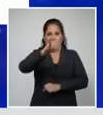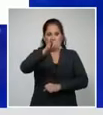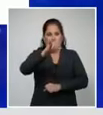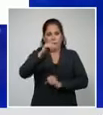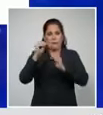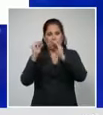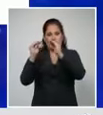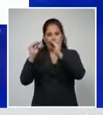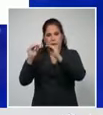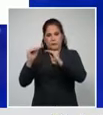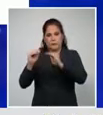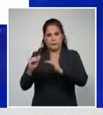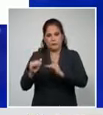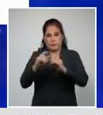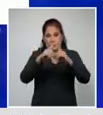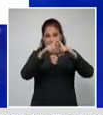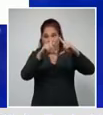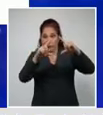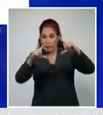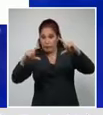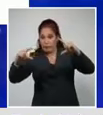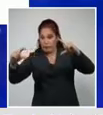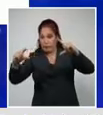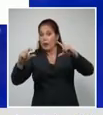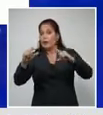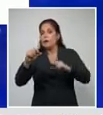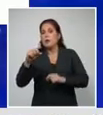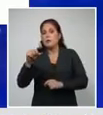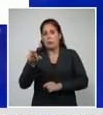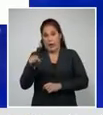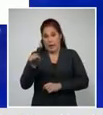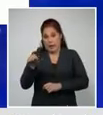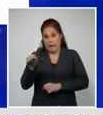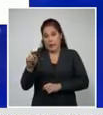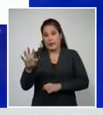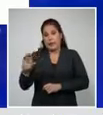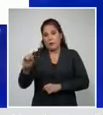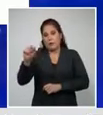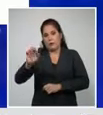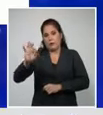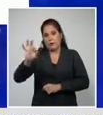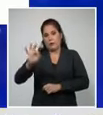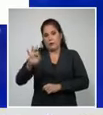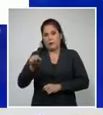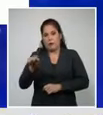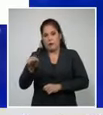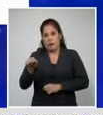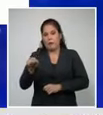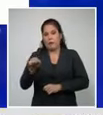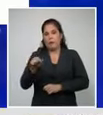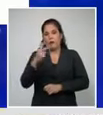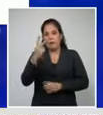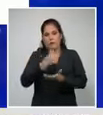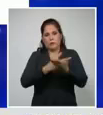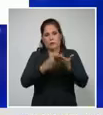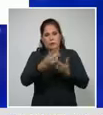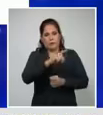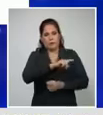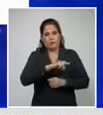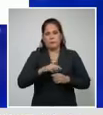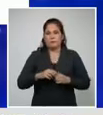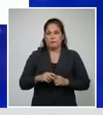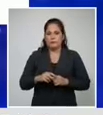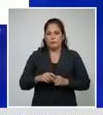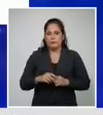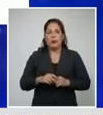Ahí se concentra el 50% de la incidencia de Cuba en los últimos 15 días.